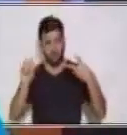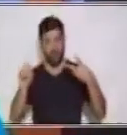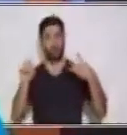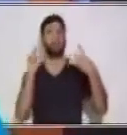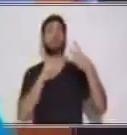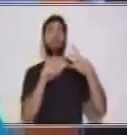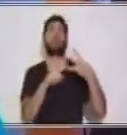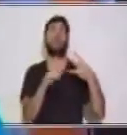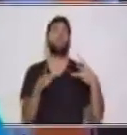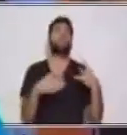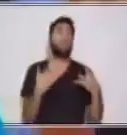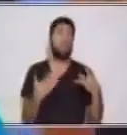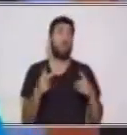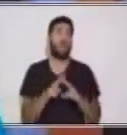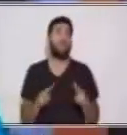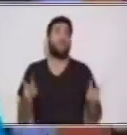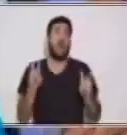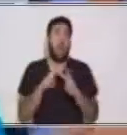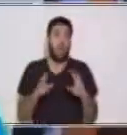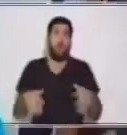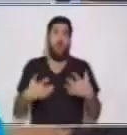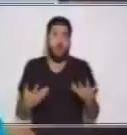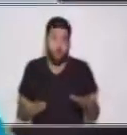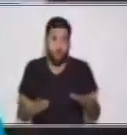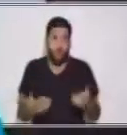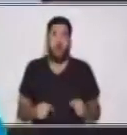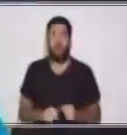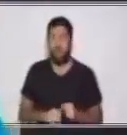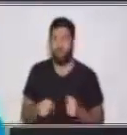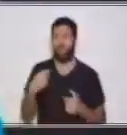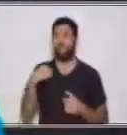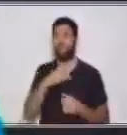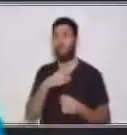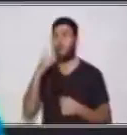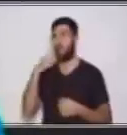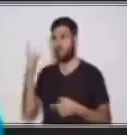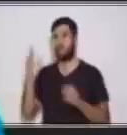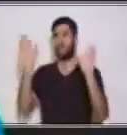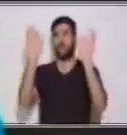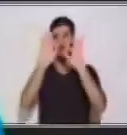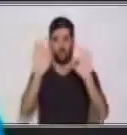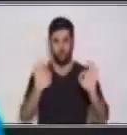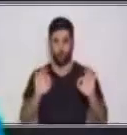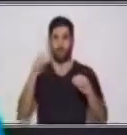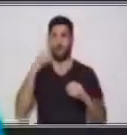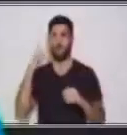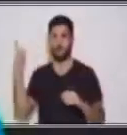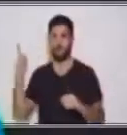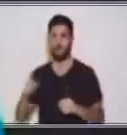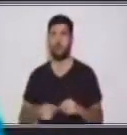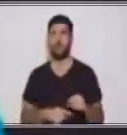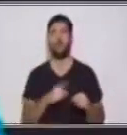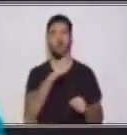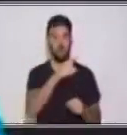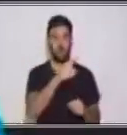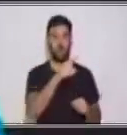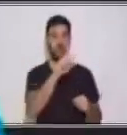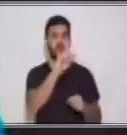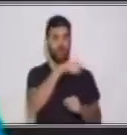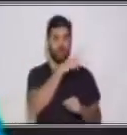mide el valor de gamma. ¿Qué hacemos? La forma general dice que alfa más